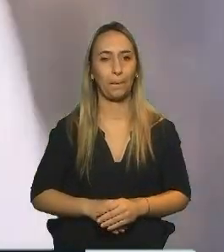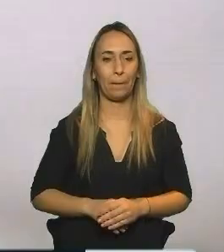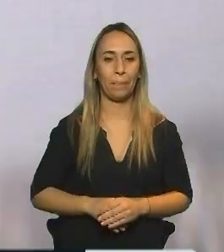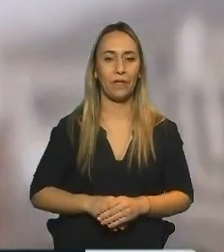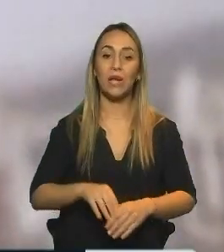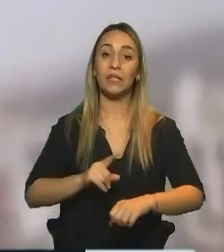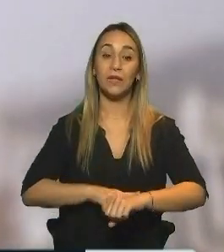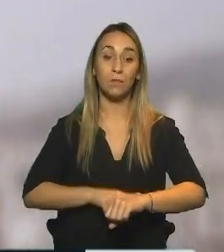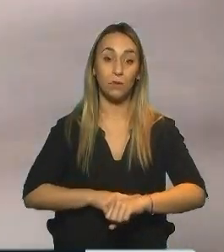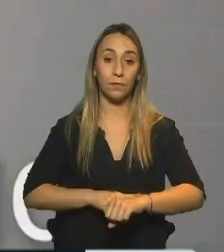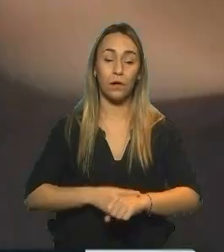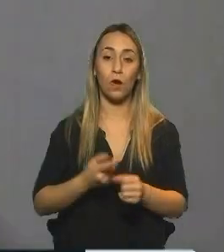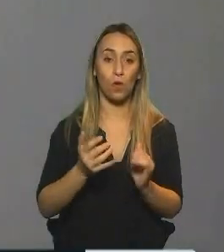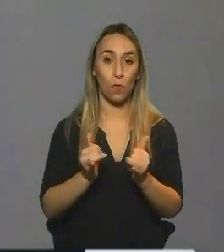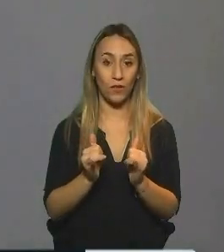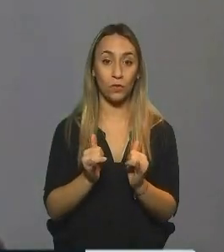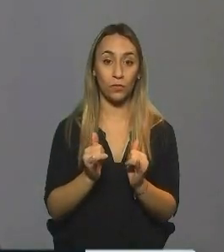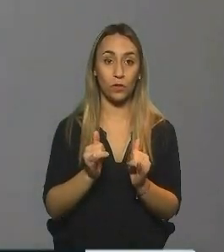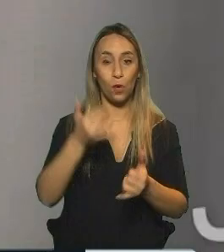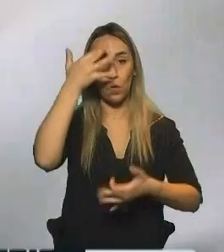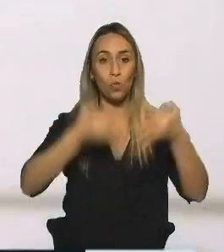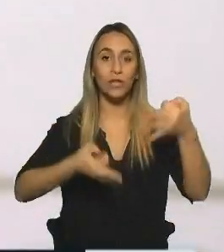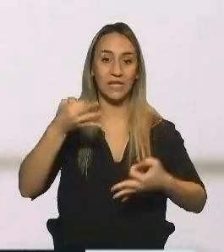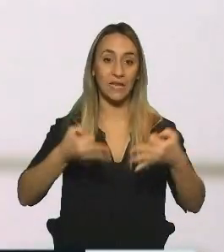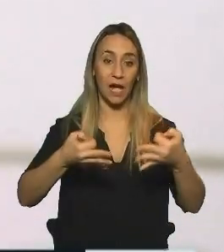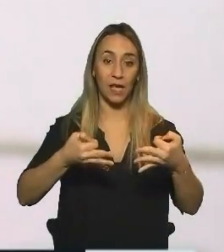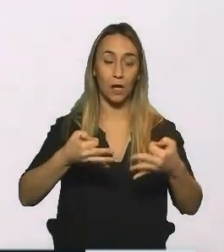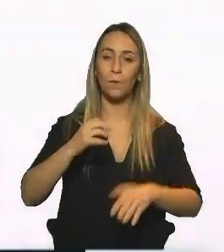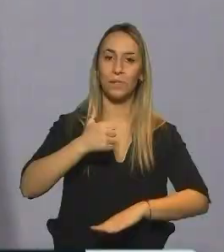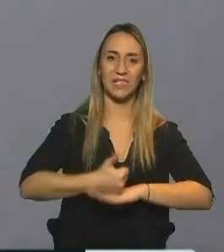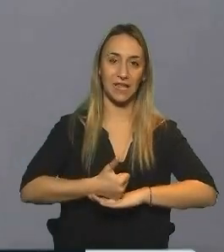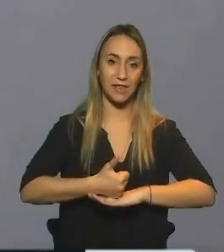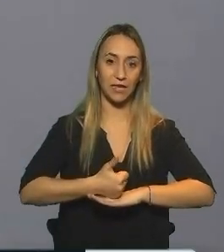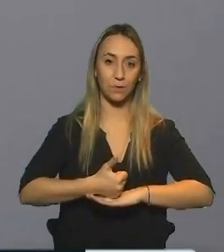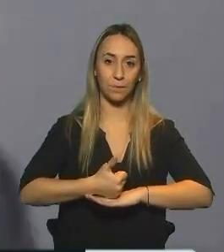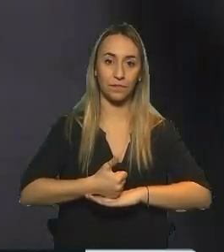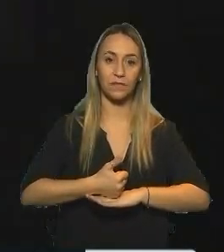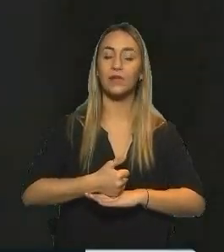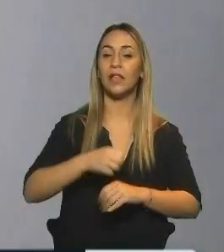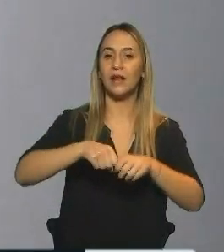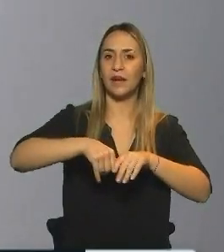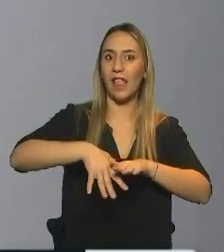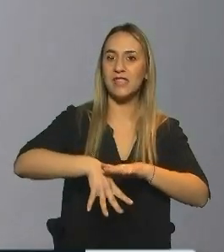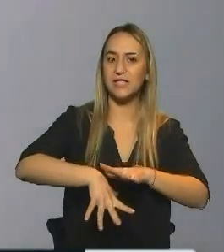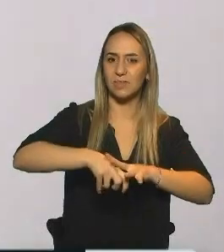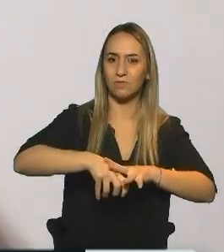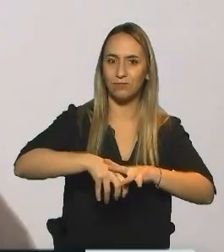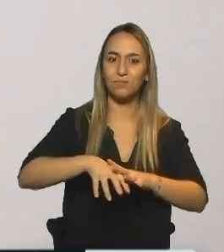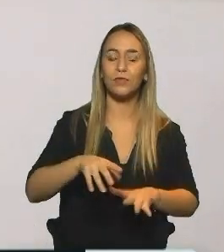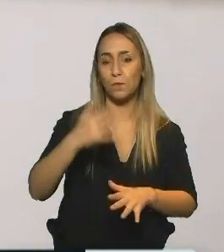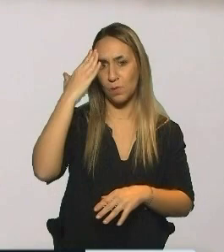Tiempo. Juventud. Justicia. Presentes. Raíces.